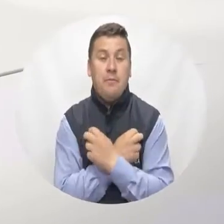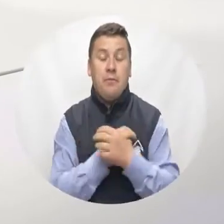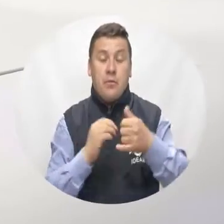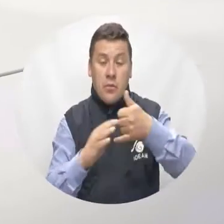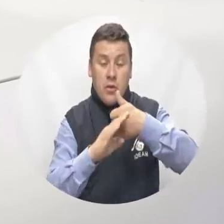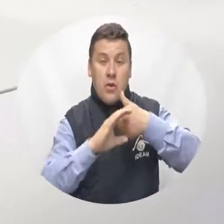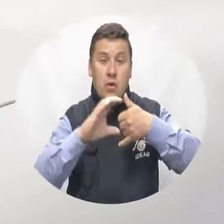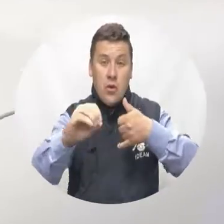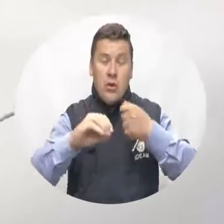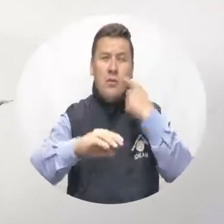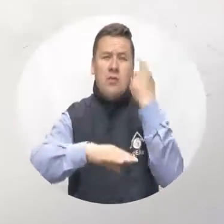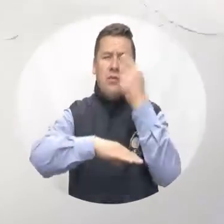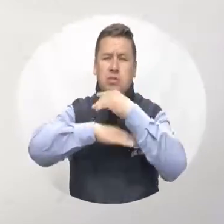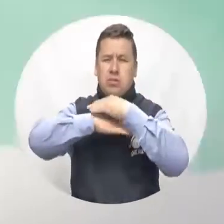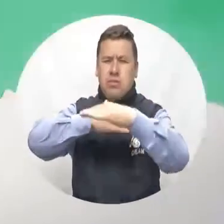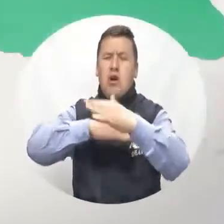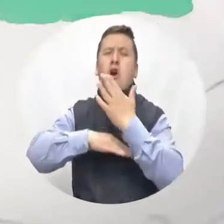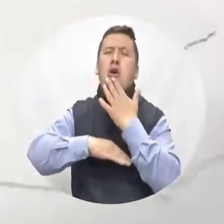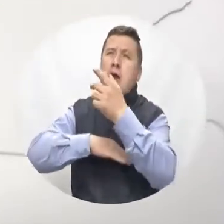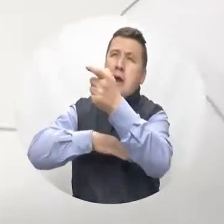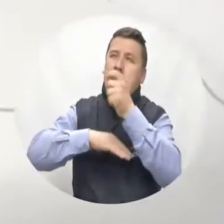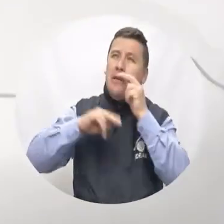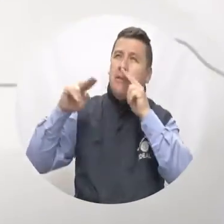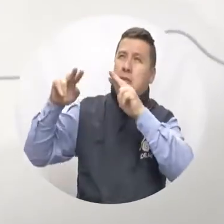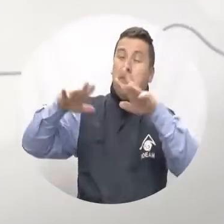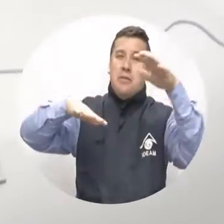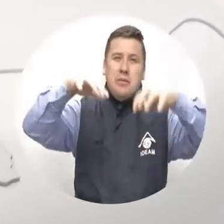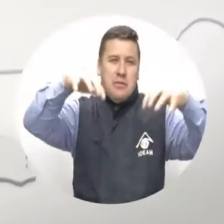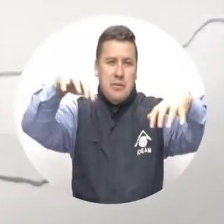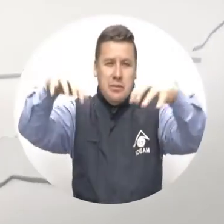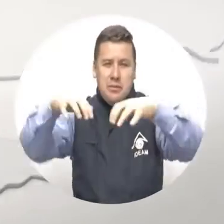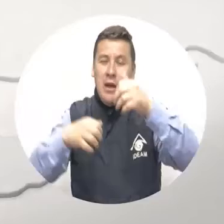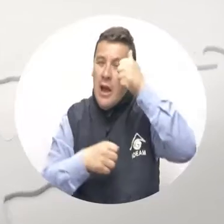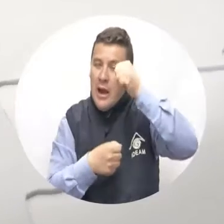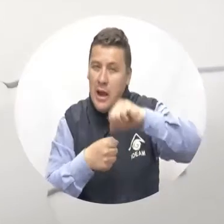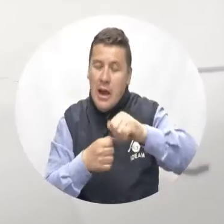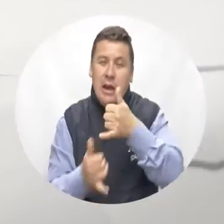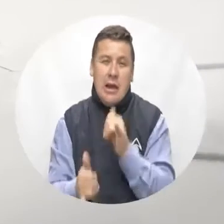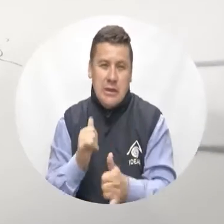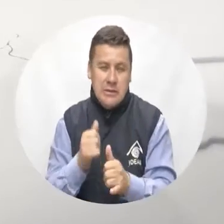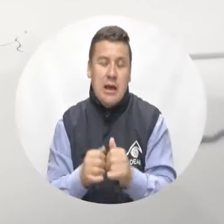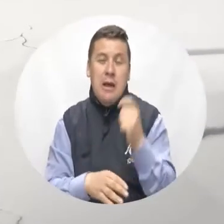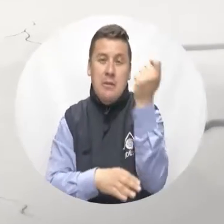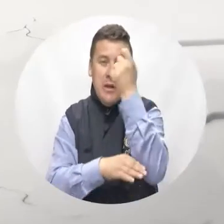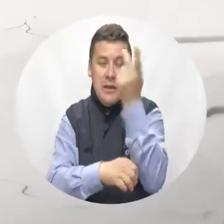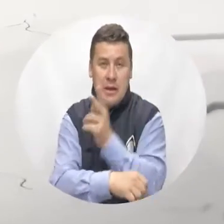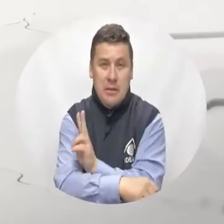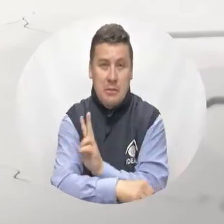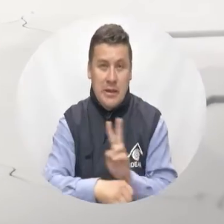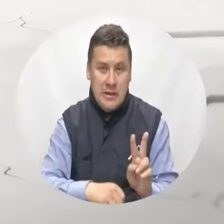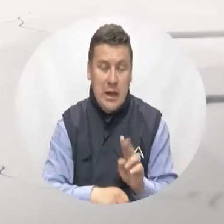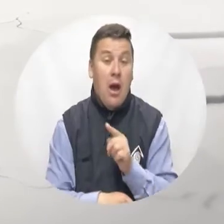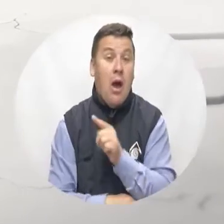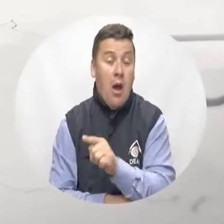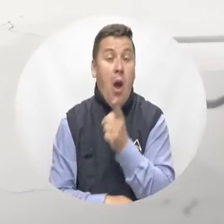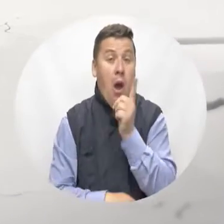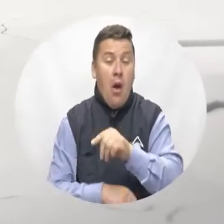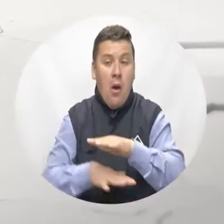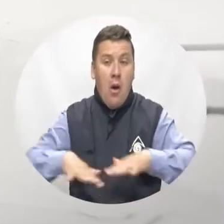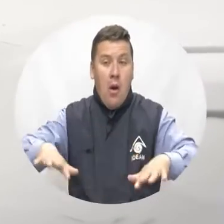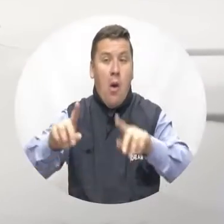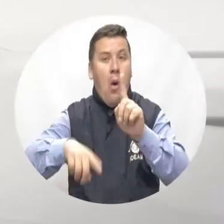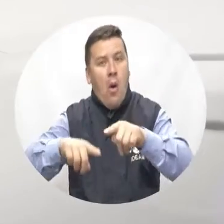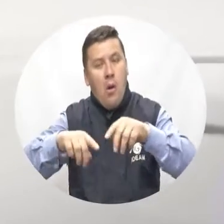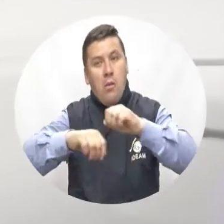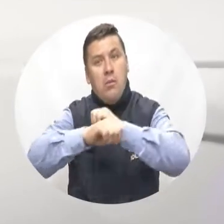Huila. La Orinoquía amanece con cielo nuboso y gris. Se pronostican lloviznas en Arauca, Casanare, Meta y Vichada. Mientras